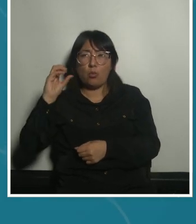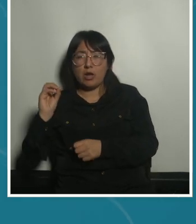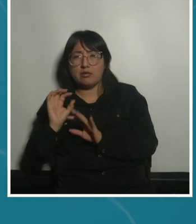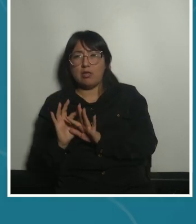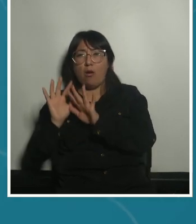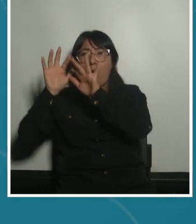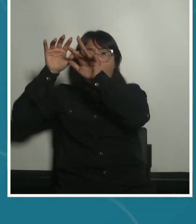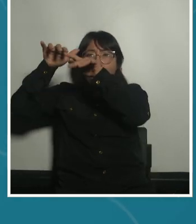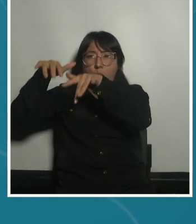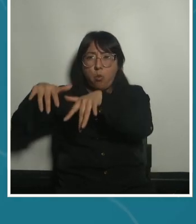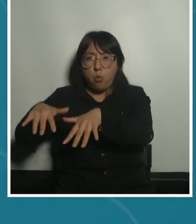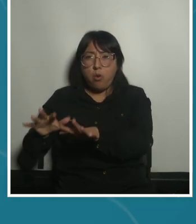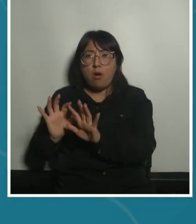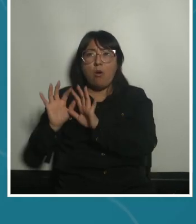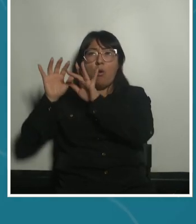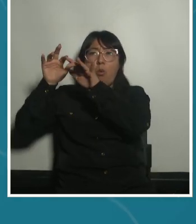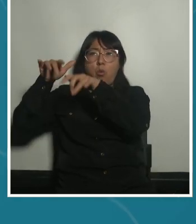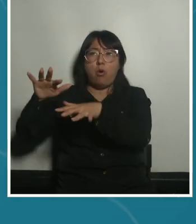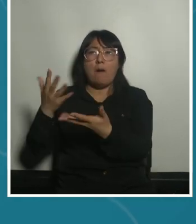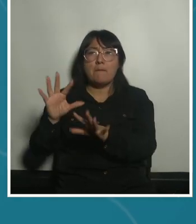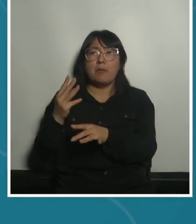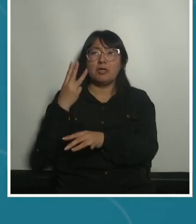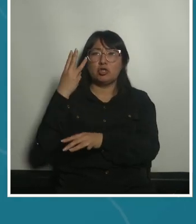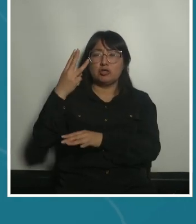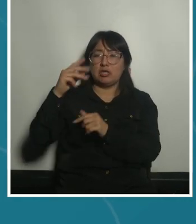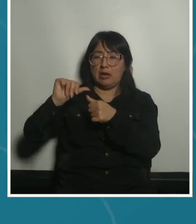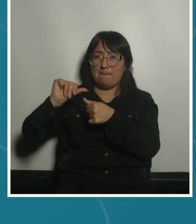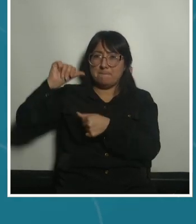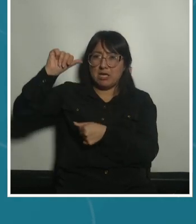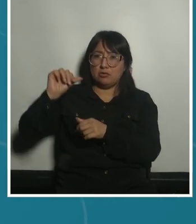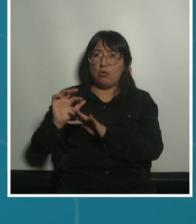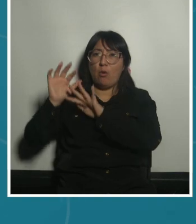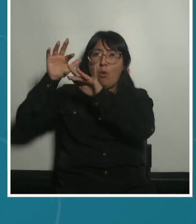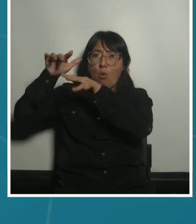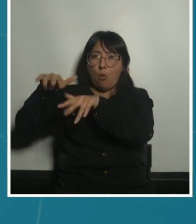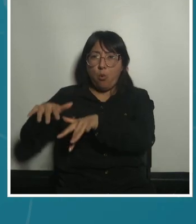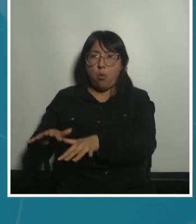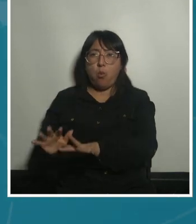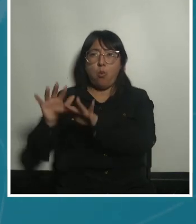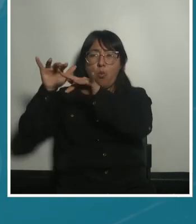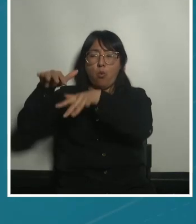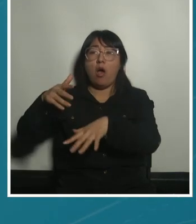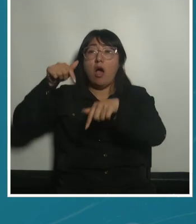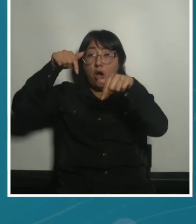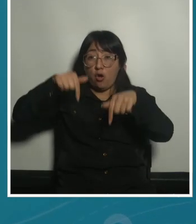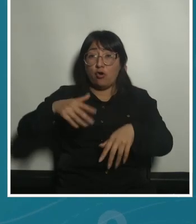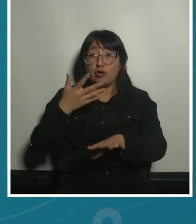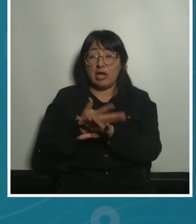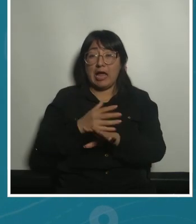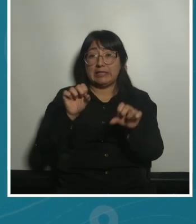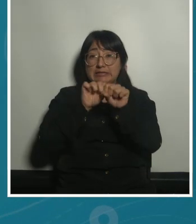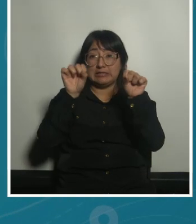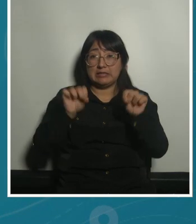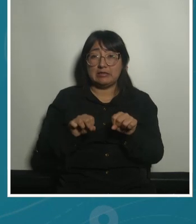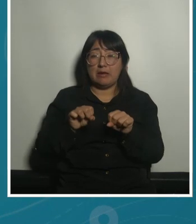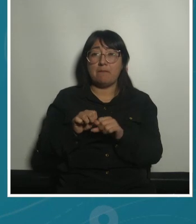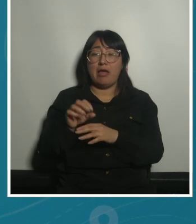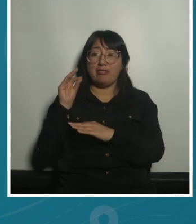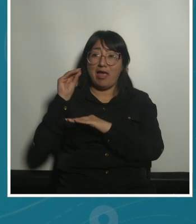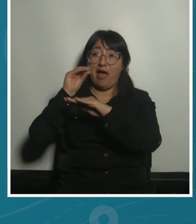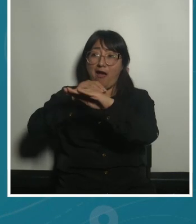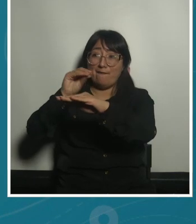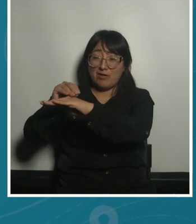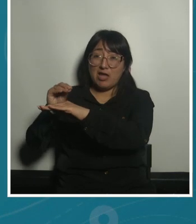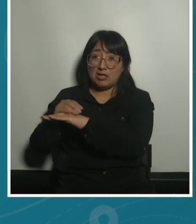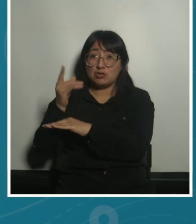olas significativas sobre 3 metros a la costa de Chile. Tenemos ahora sistemas de alerta, pero bueno, nuestra